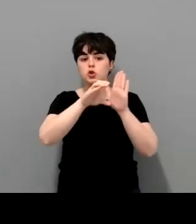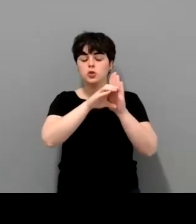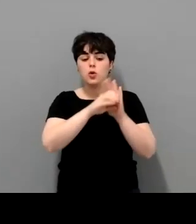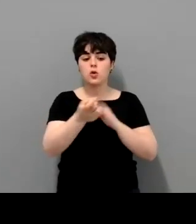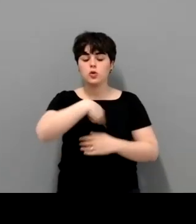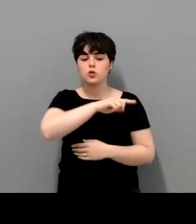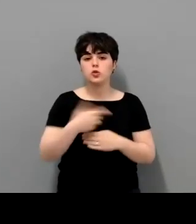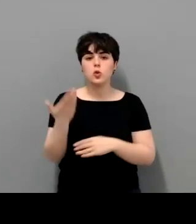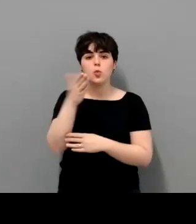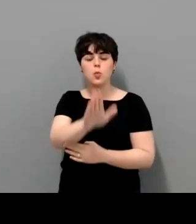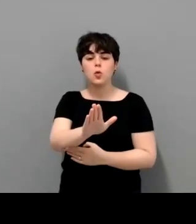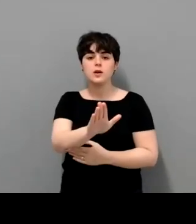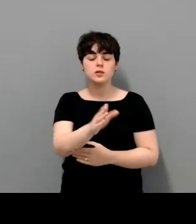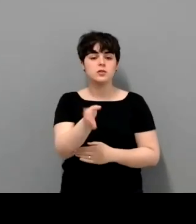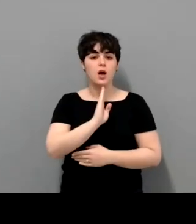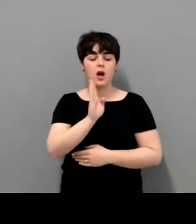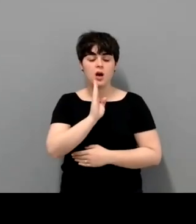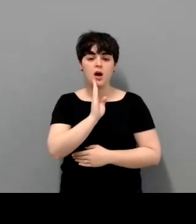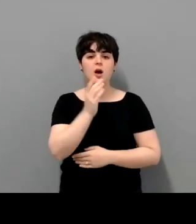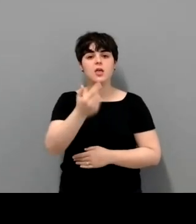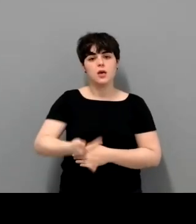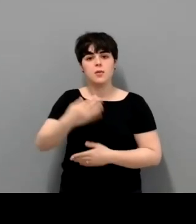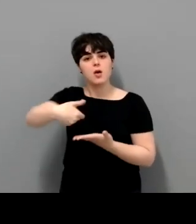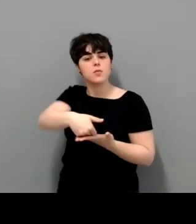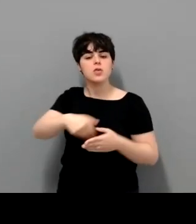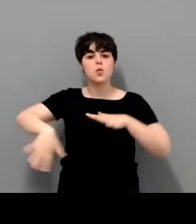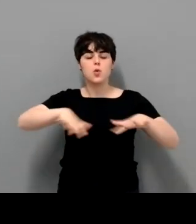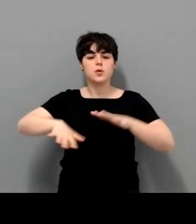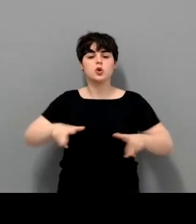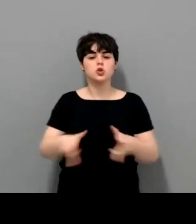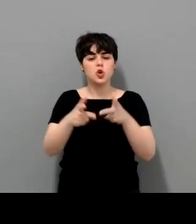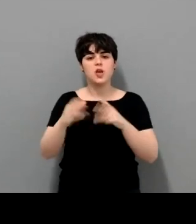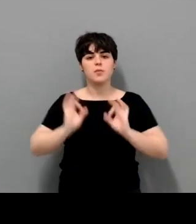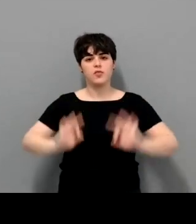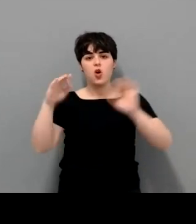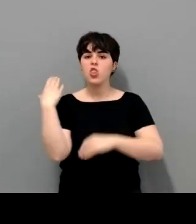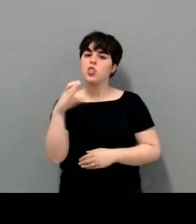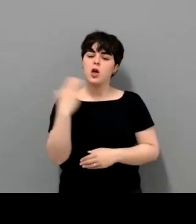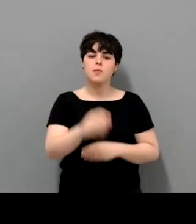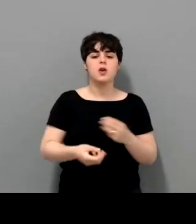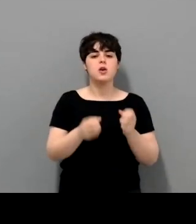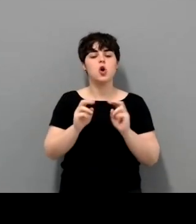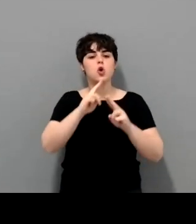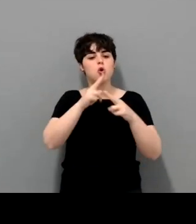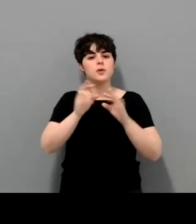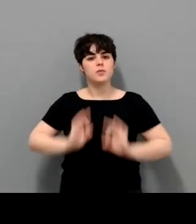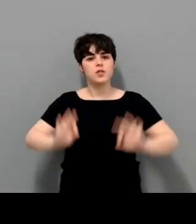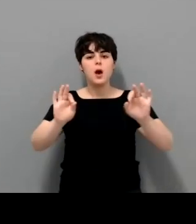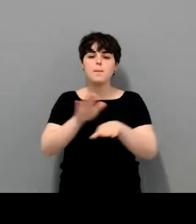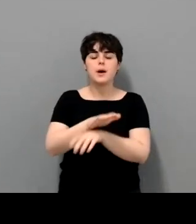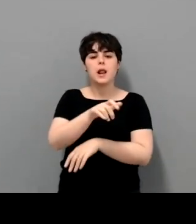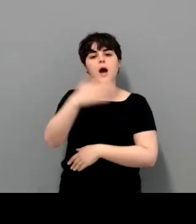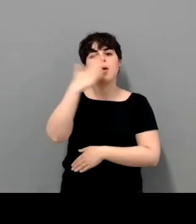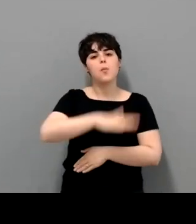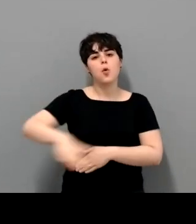hemos propuesto, como dice y como nos pide el movimiento social CERMI, una mención expresa a las mujeres y niñas